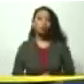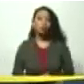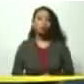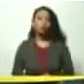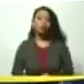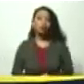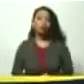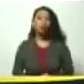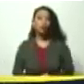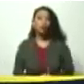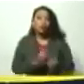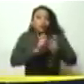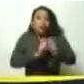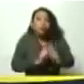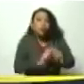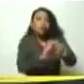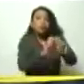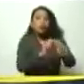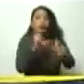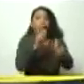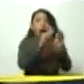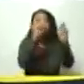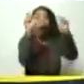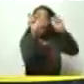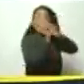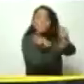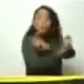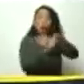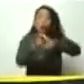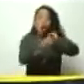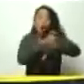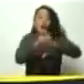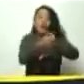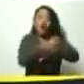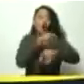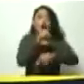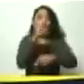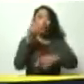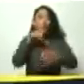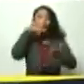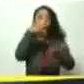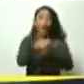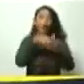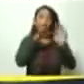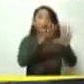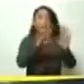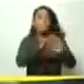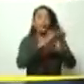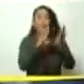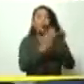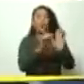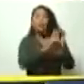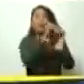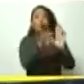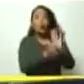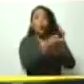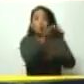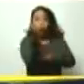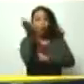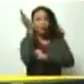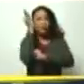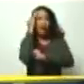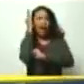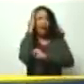el intento de cambio de régimen de cambio de gobierno llamado así en el mundo en el mundo diplomático ustedes lo saben